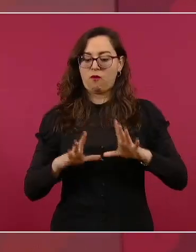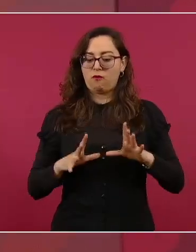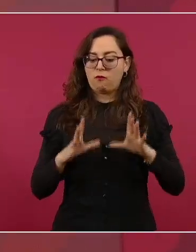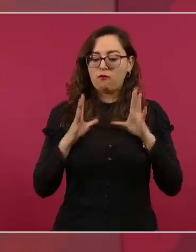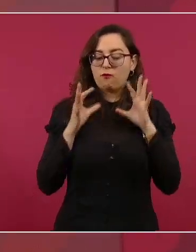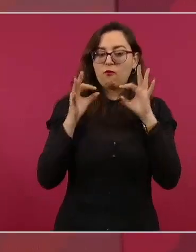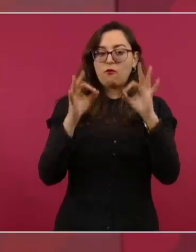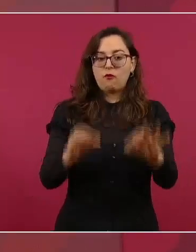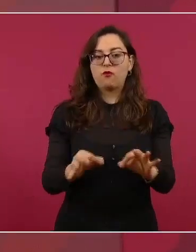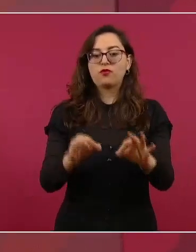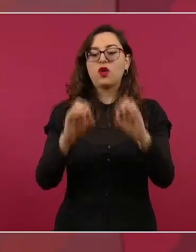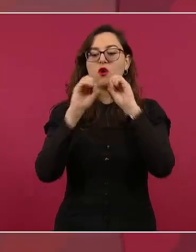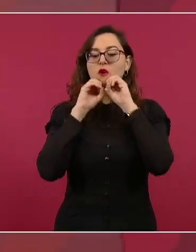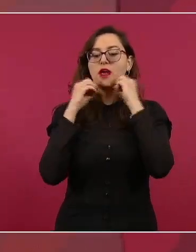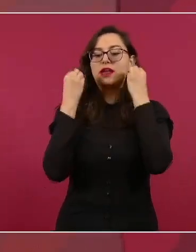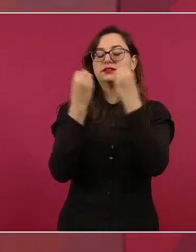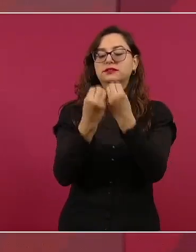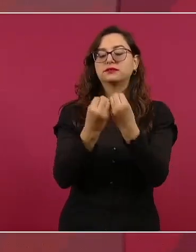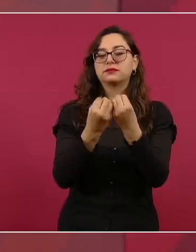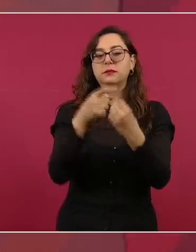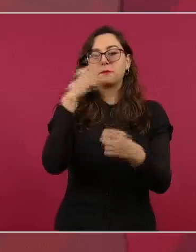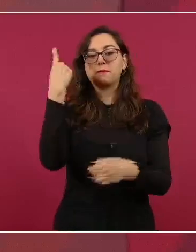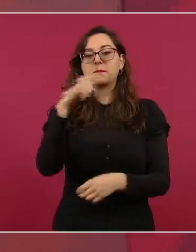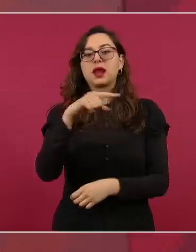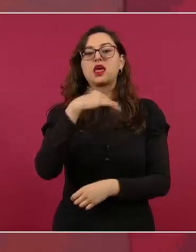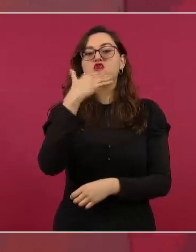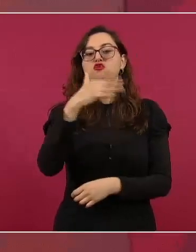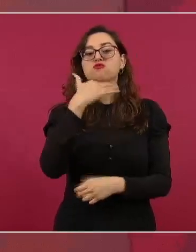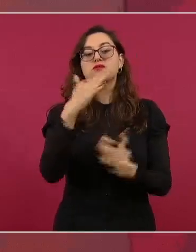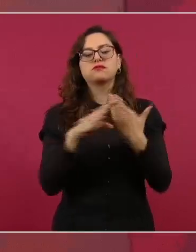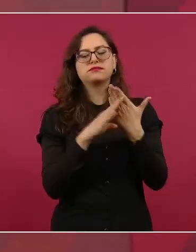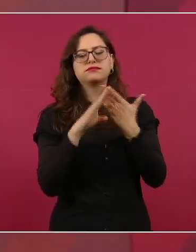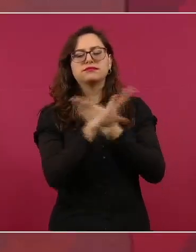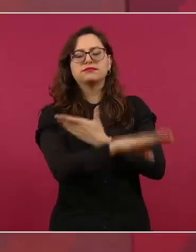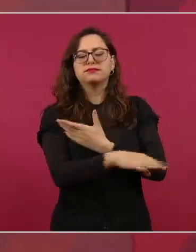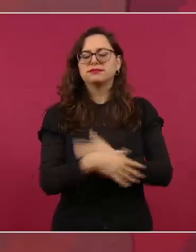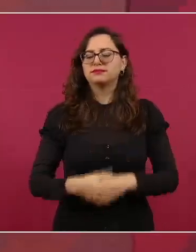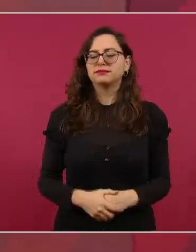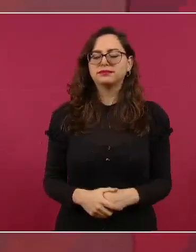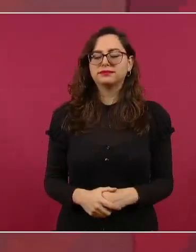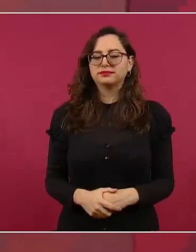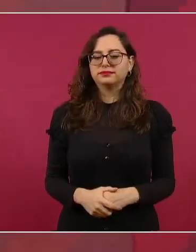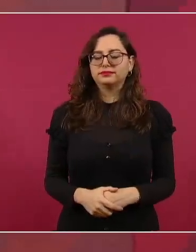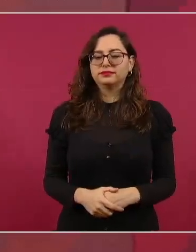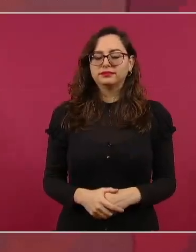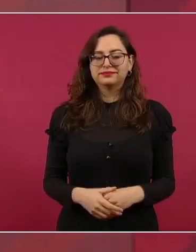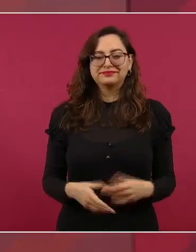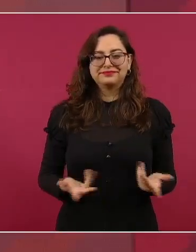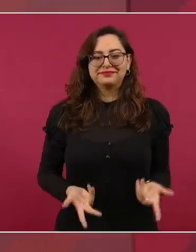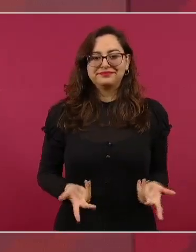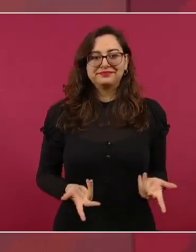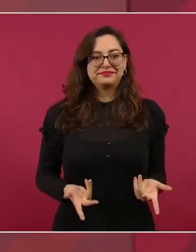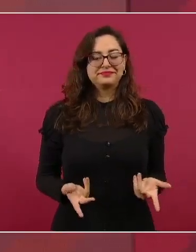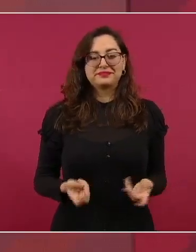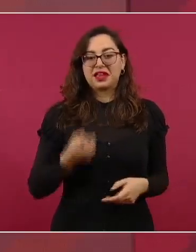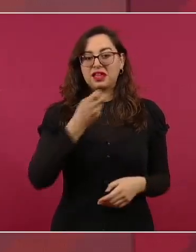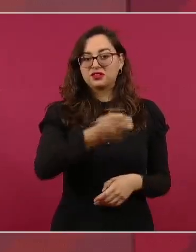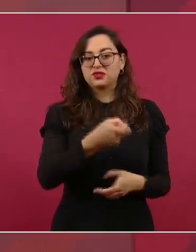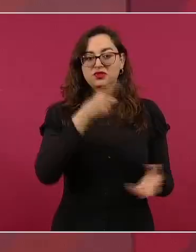como el de la transparencia, todo esto promovido por la llamada sociedad